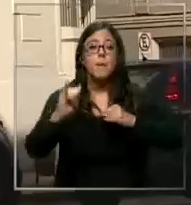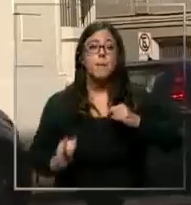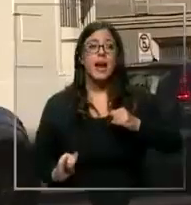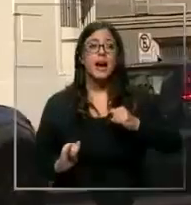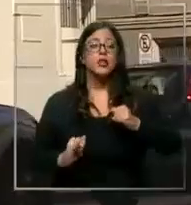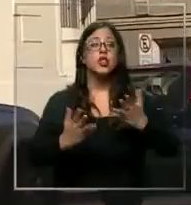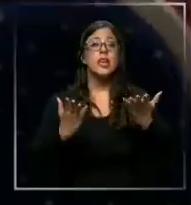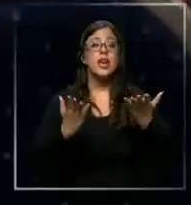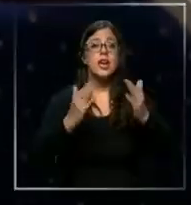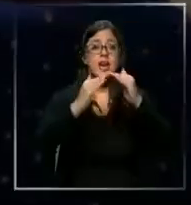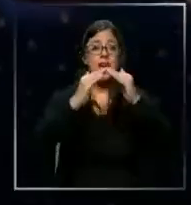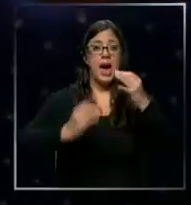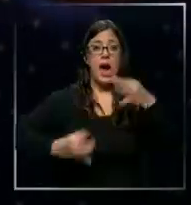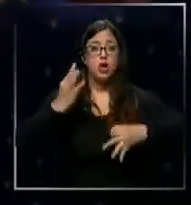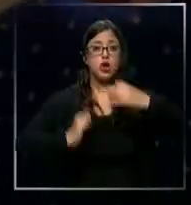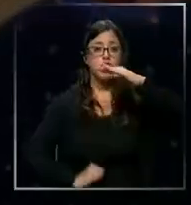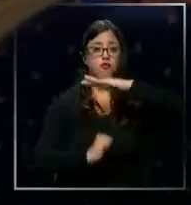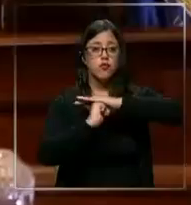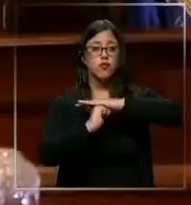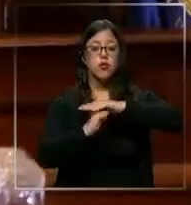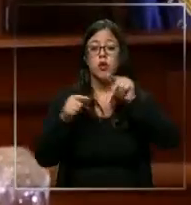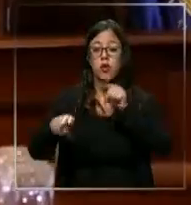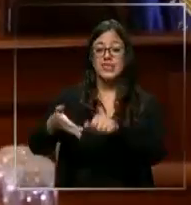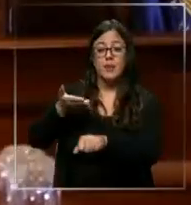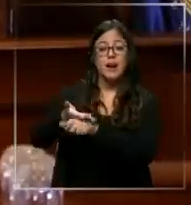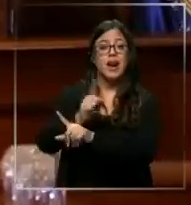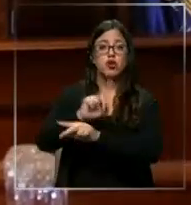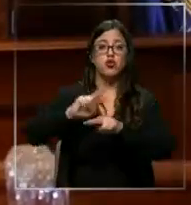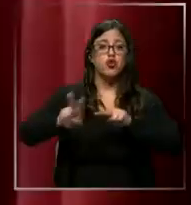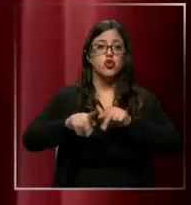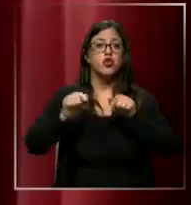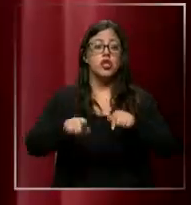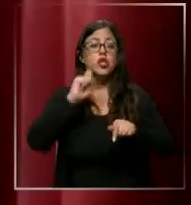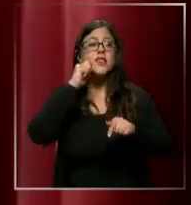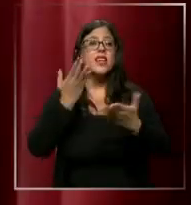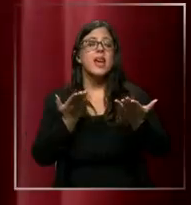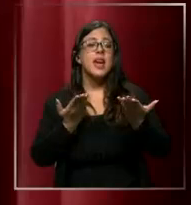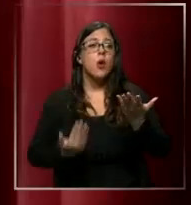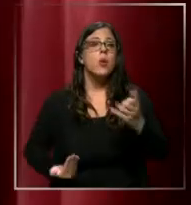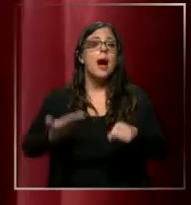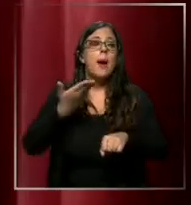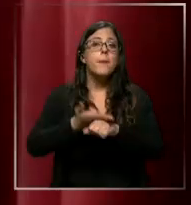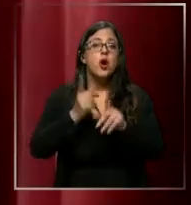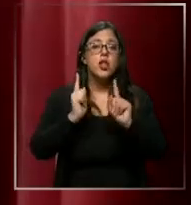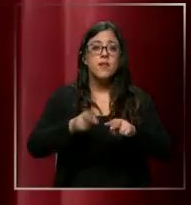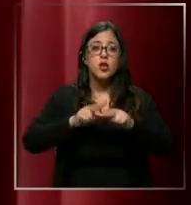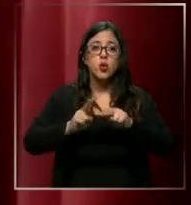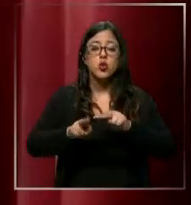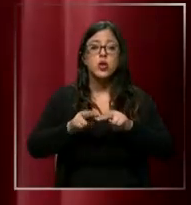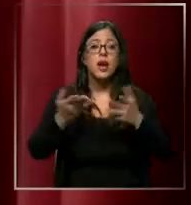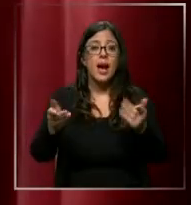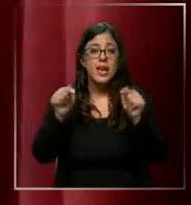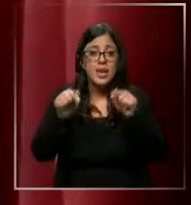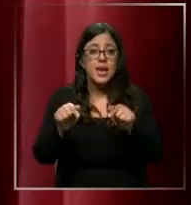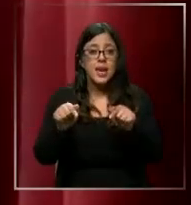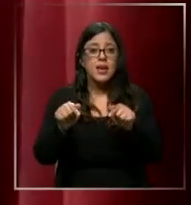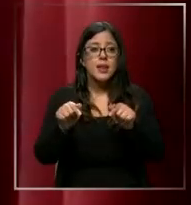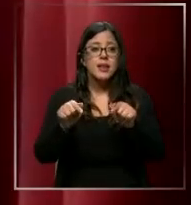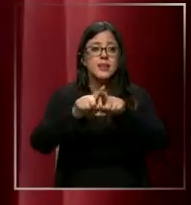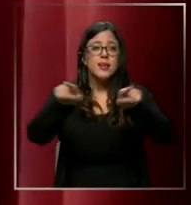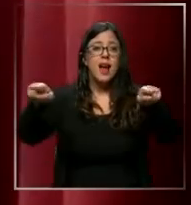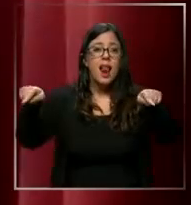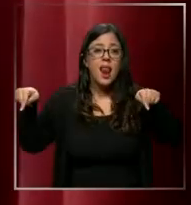máximo tribunal esa petición no se ha hecho y es una petición que tiene que resolver la sala en